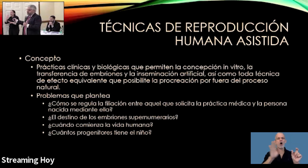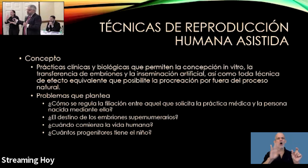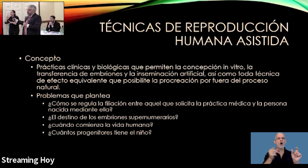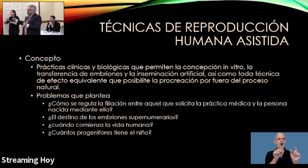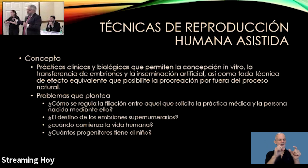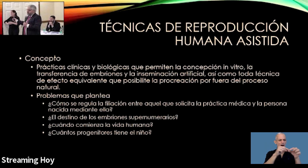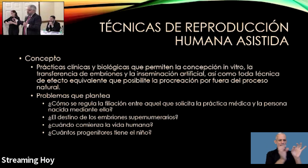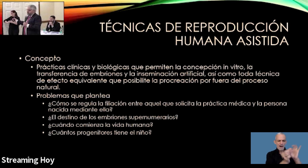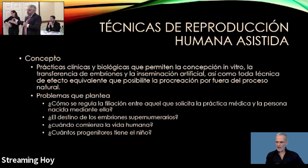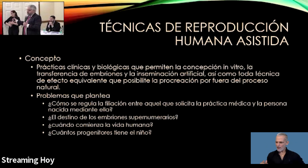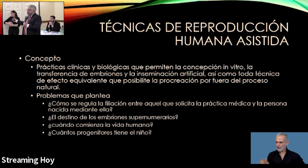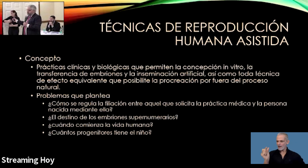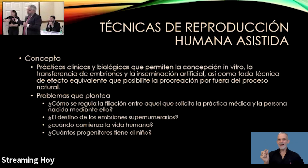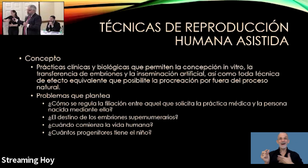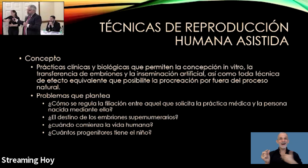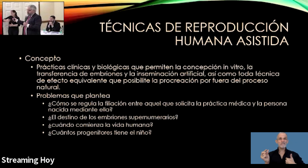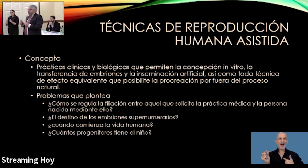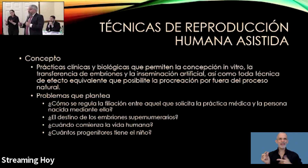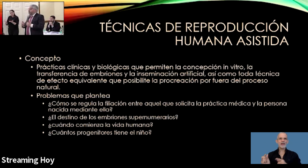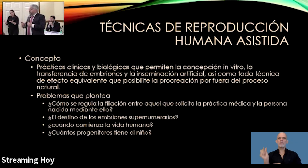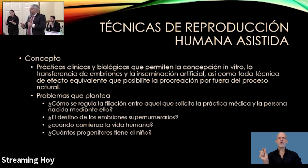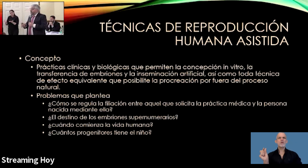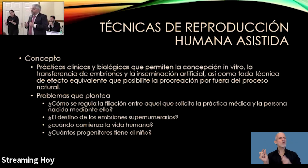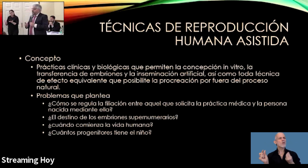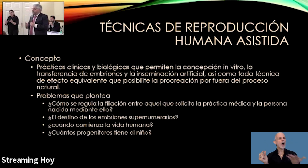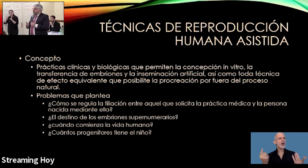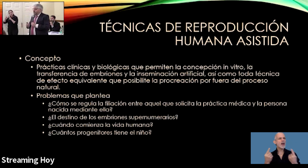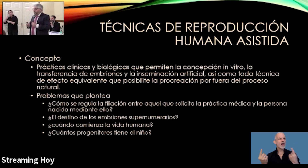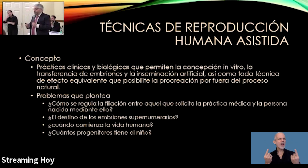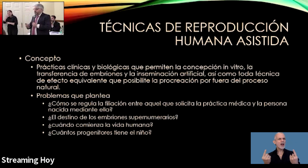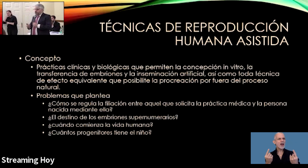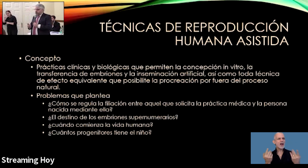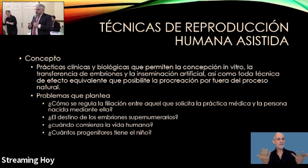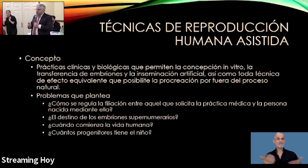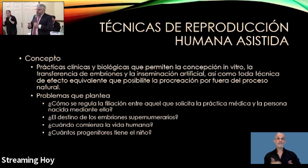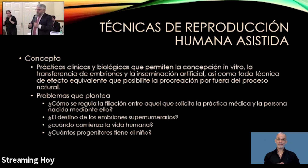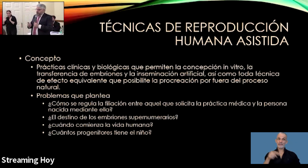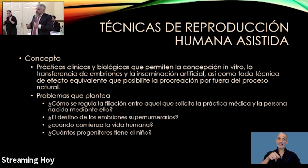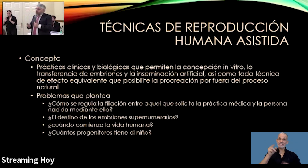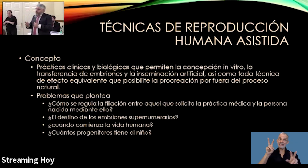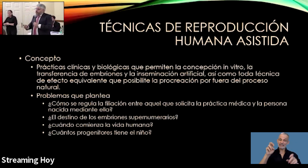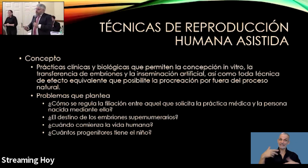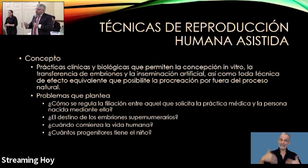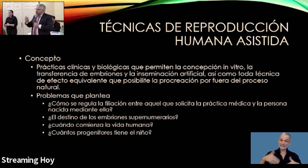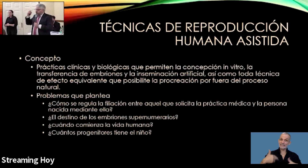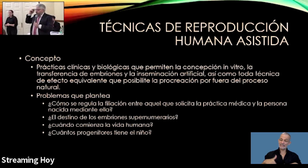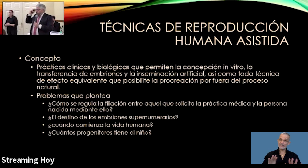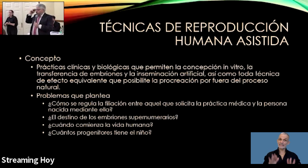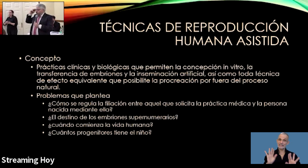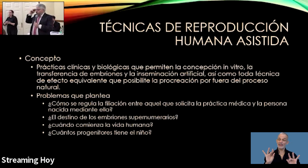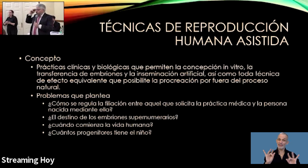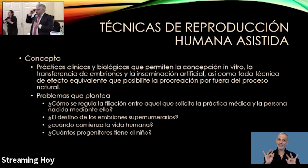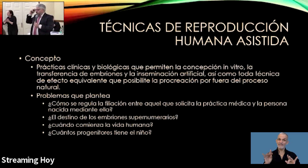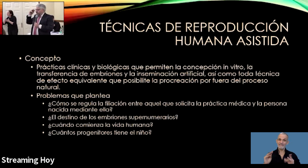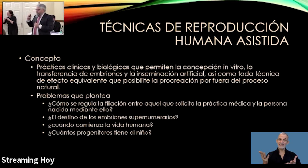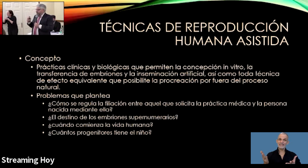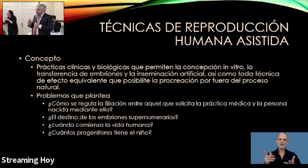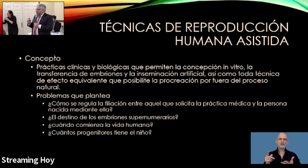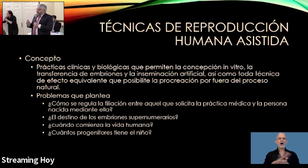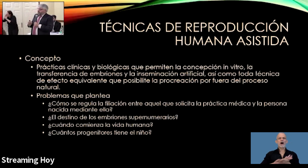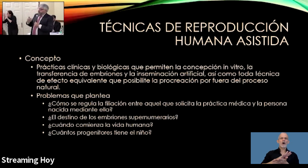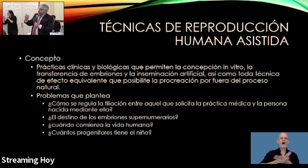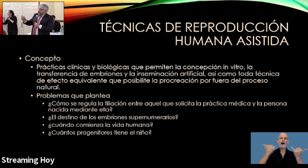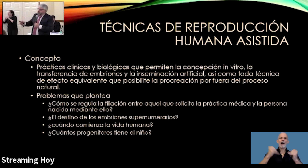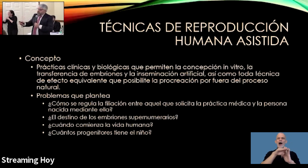en el seno materno. ¿Sí? Y aquí hay un tema interesante que, por cierto, no está bien resuelto en el Código